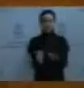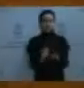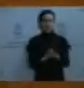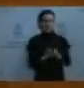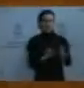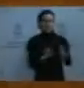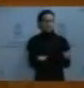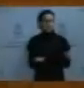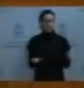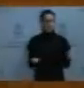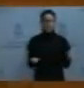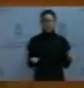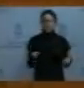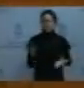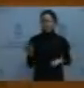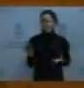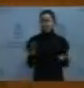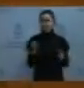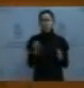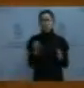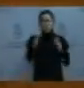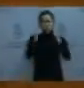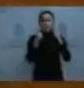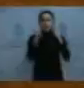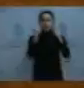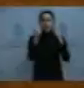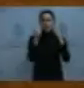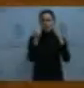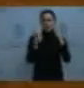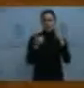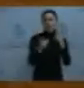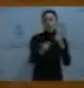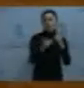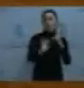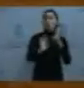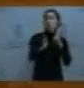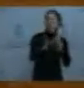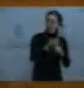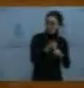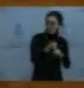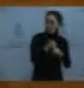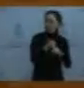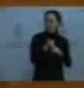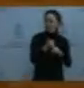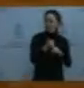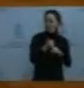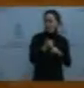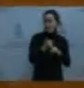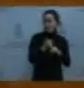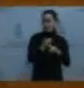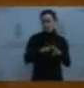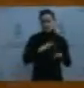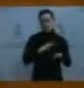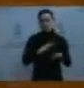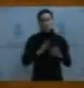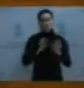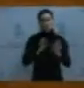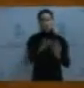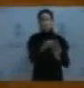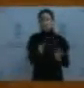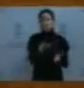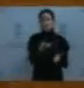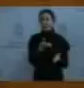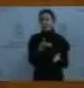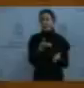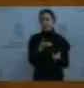tender a resolver, a solventar, a saldar esas deudas que usted